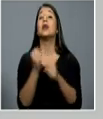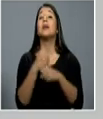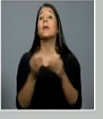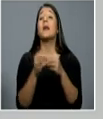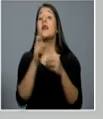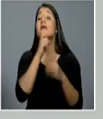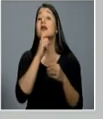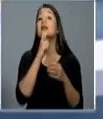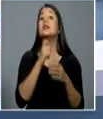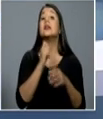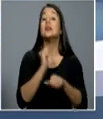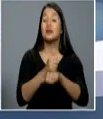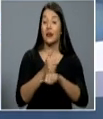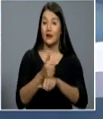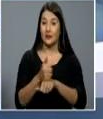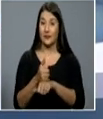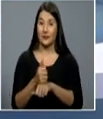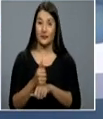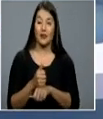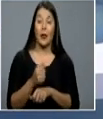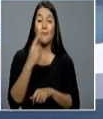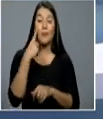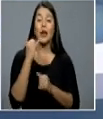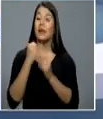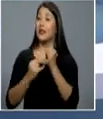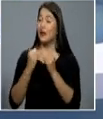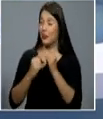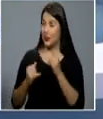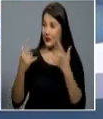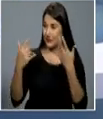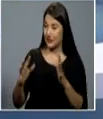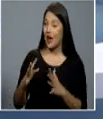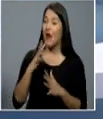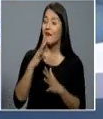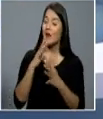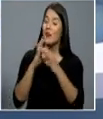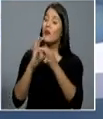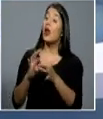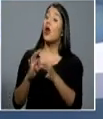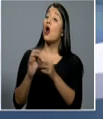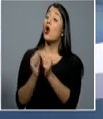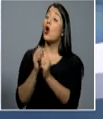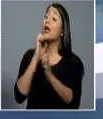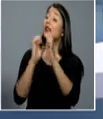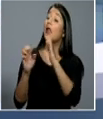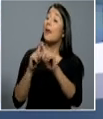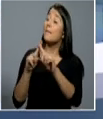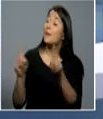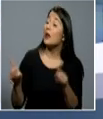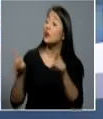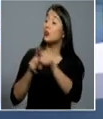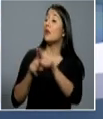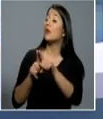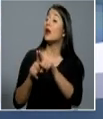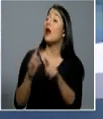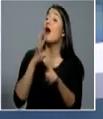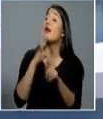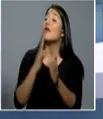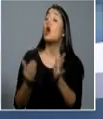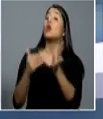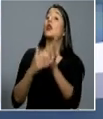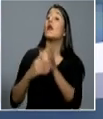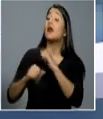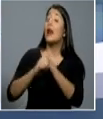de la pobreza. Para finalizar, don Gordon, nada más, ya lo hemos hablado en torno a la entrevista, pero retomar un poco la campaña Cada